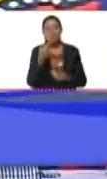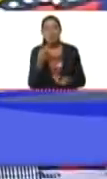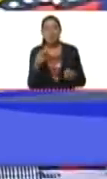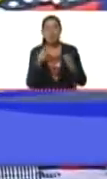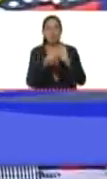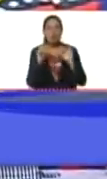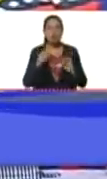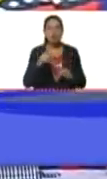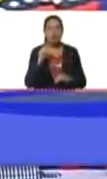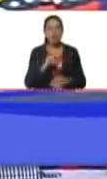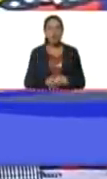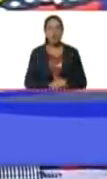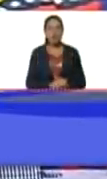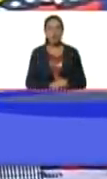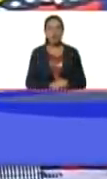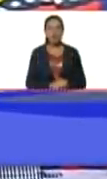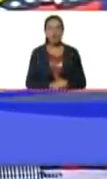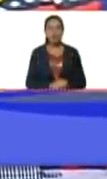ahora.